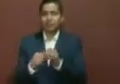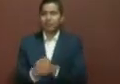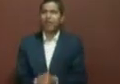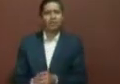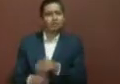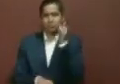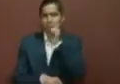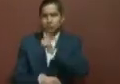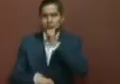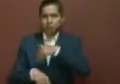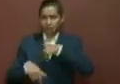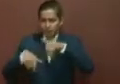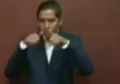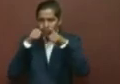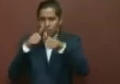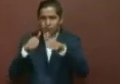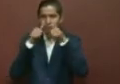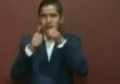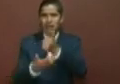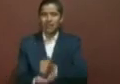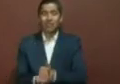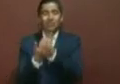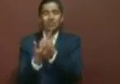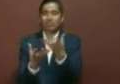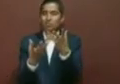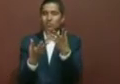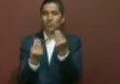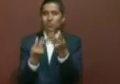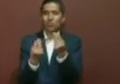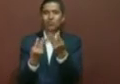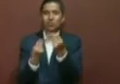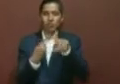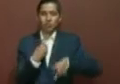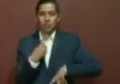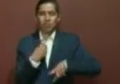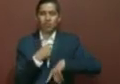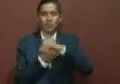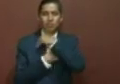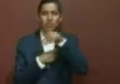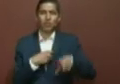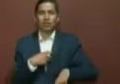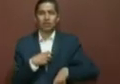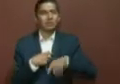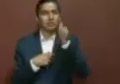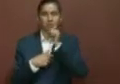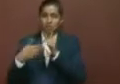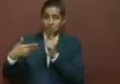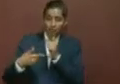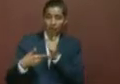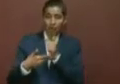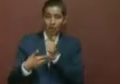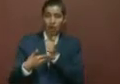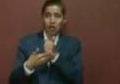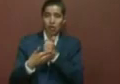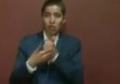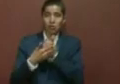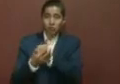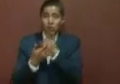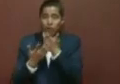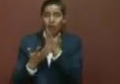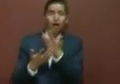atentos siempre, nos ayuda mucho cuando el propio gobierno municipal nos pide ayuda, nos pide